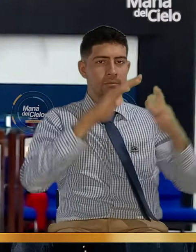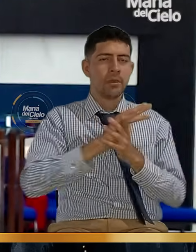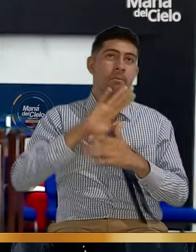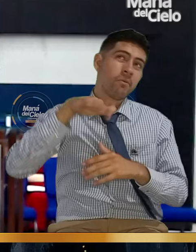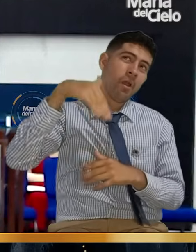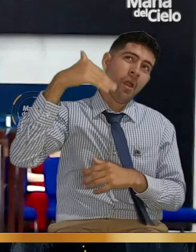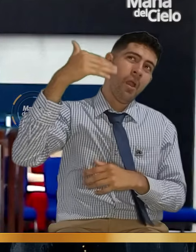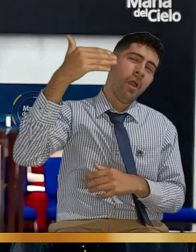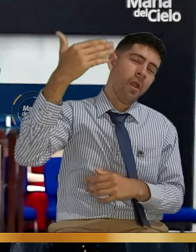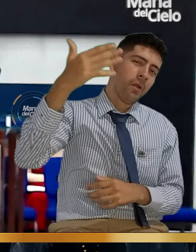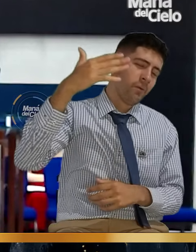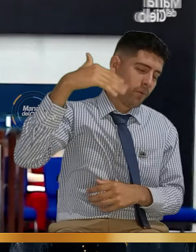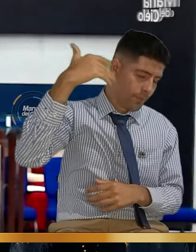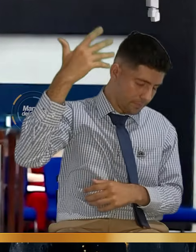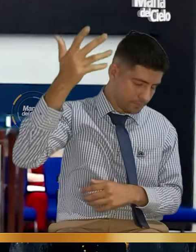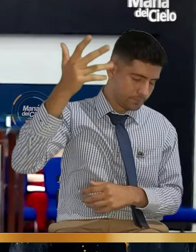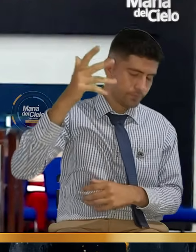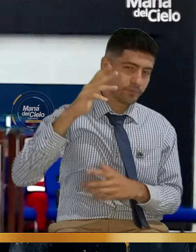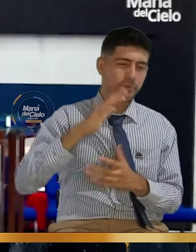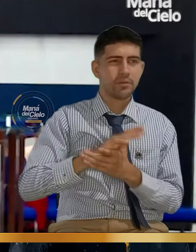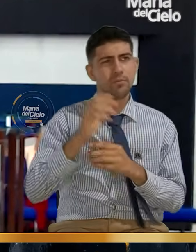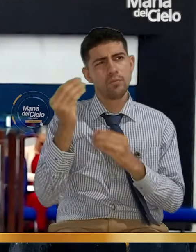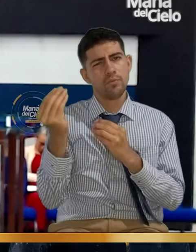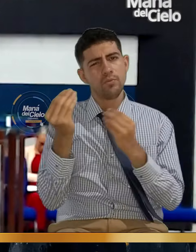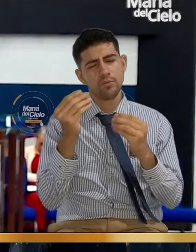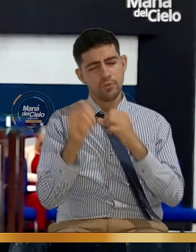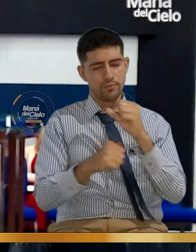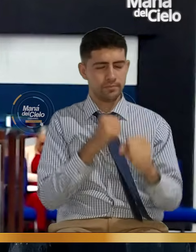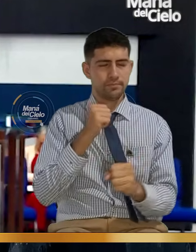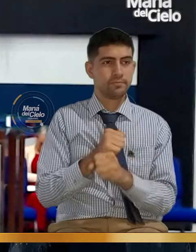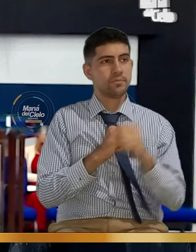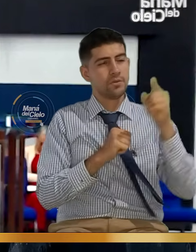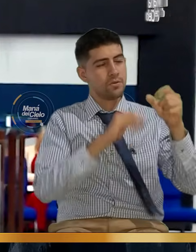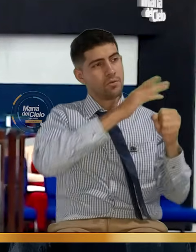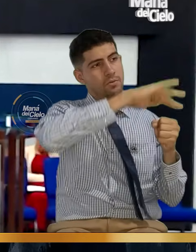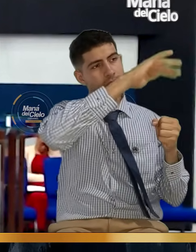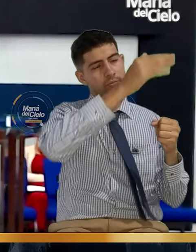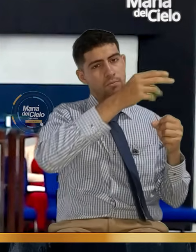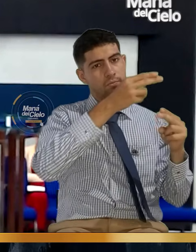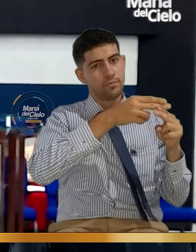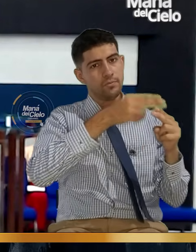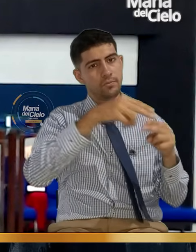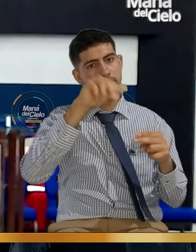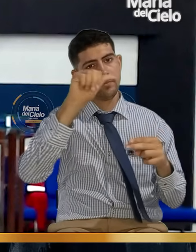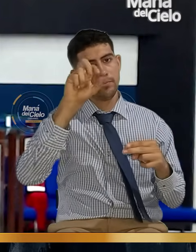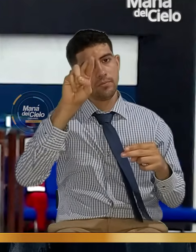pobló. Pero esta vez ya el hombre dijo: no, hagamos una torre para llegar hasta